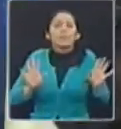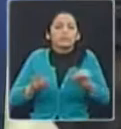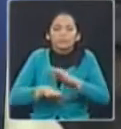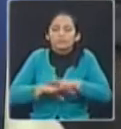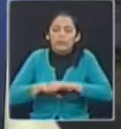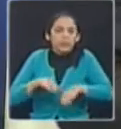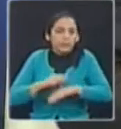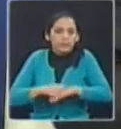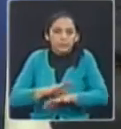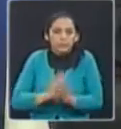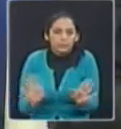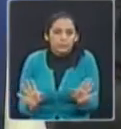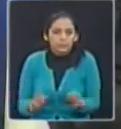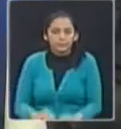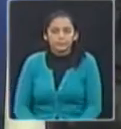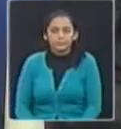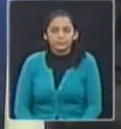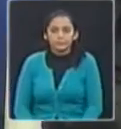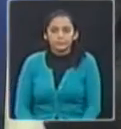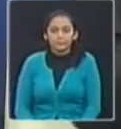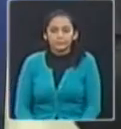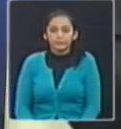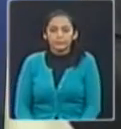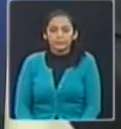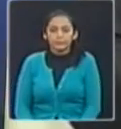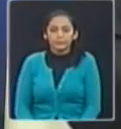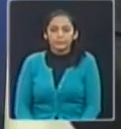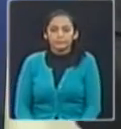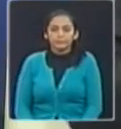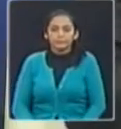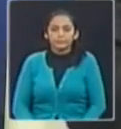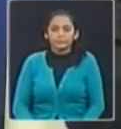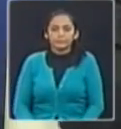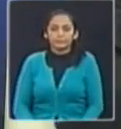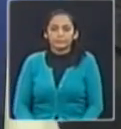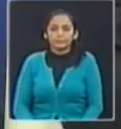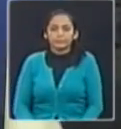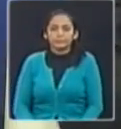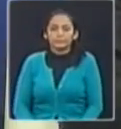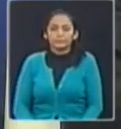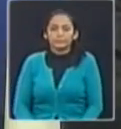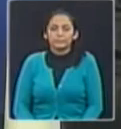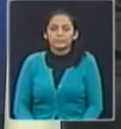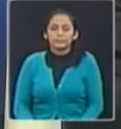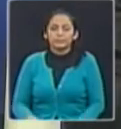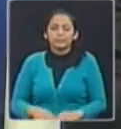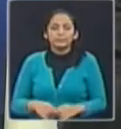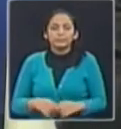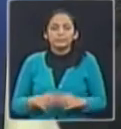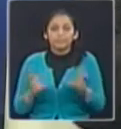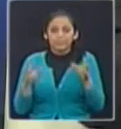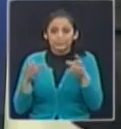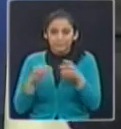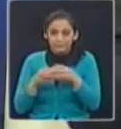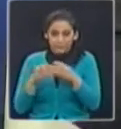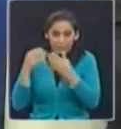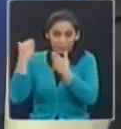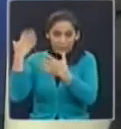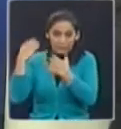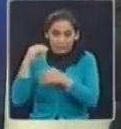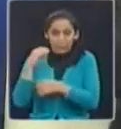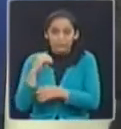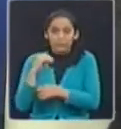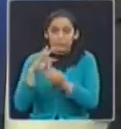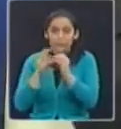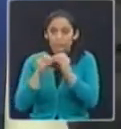Vamos a otro tema, Fabricio, rápidamente. Esta ruptura, se podría decir, de la alianza Creo-Suma, ¿ya se consolidó? Es decir, ¿ya